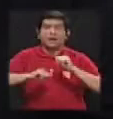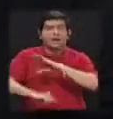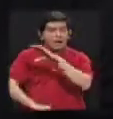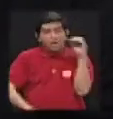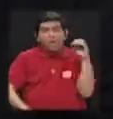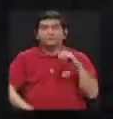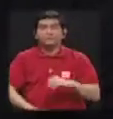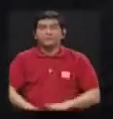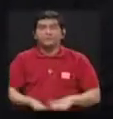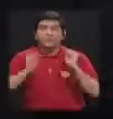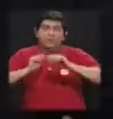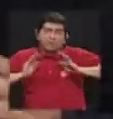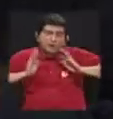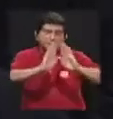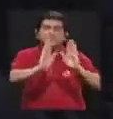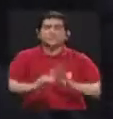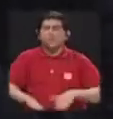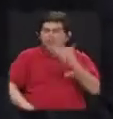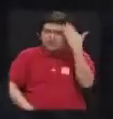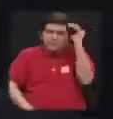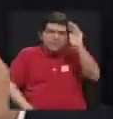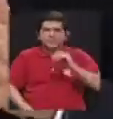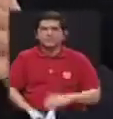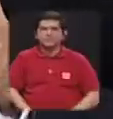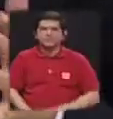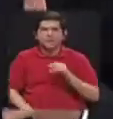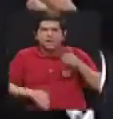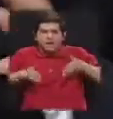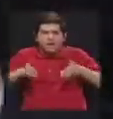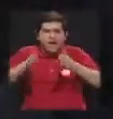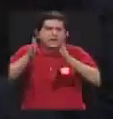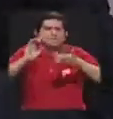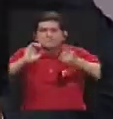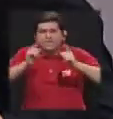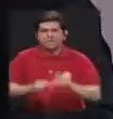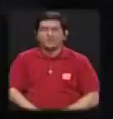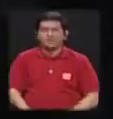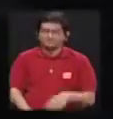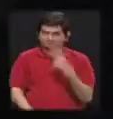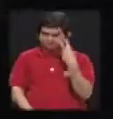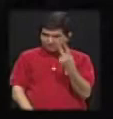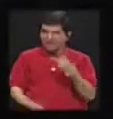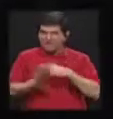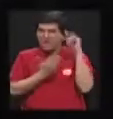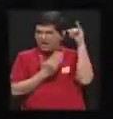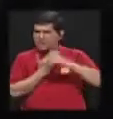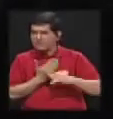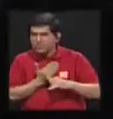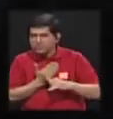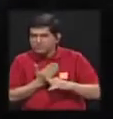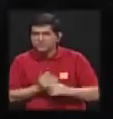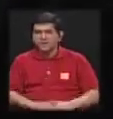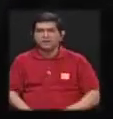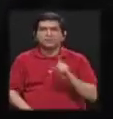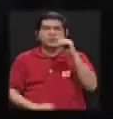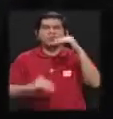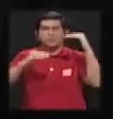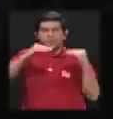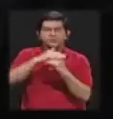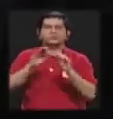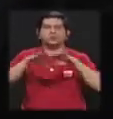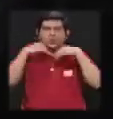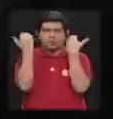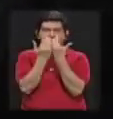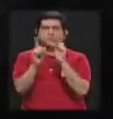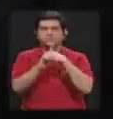que se ha rechazado? No sé, ¿cuál es el rumbo? Mire, el proyecto está en una subcomisión de